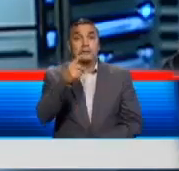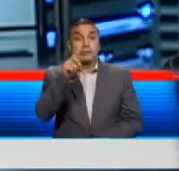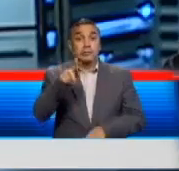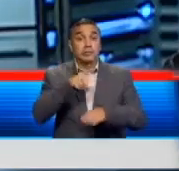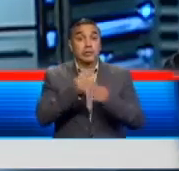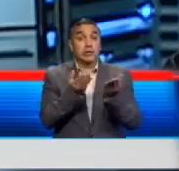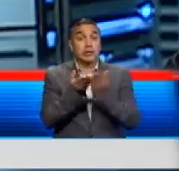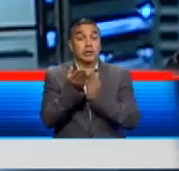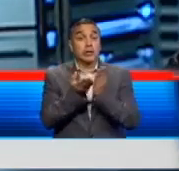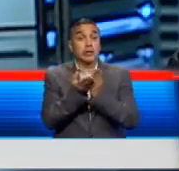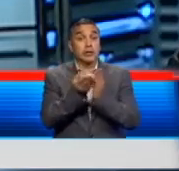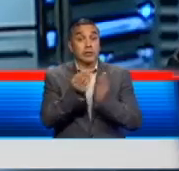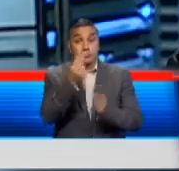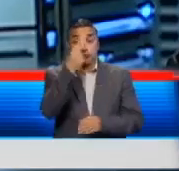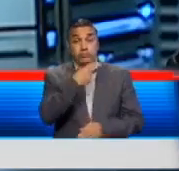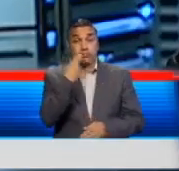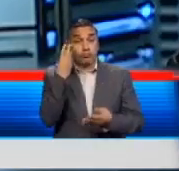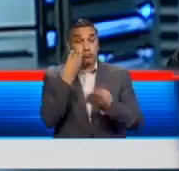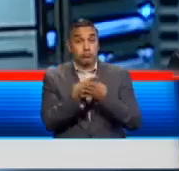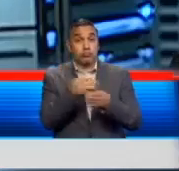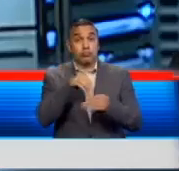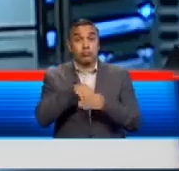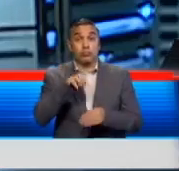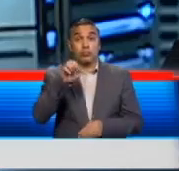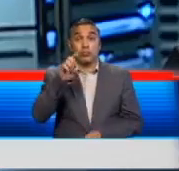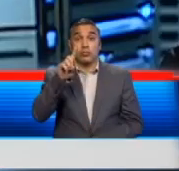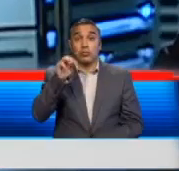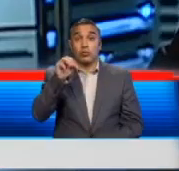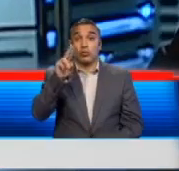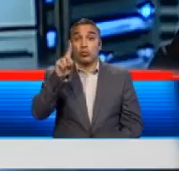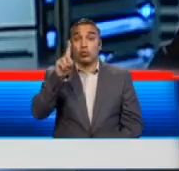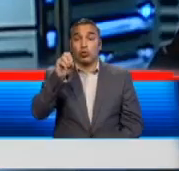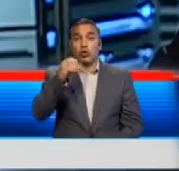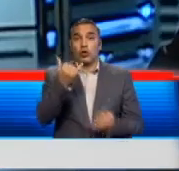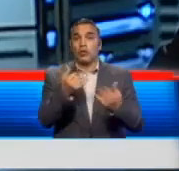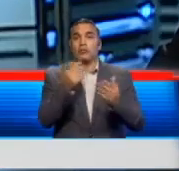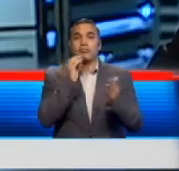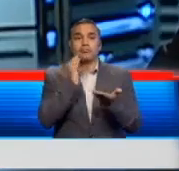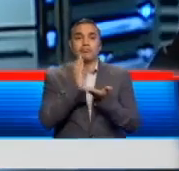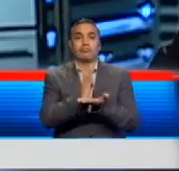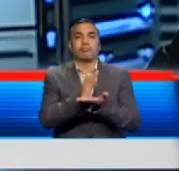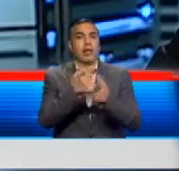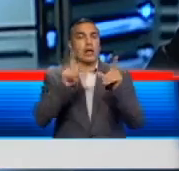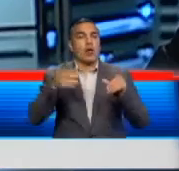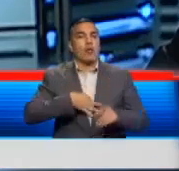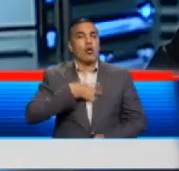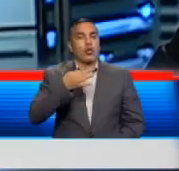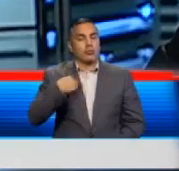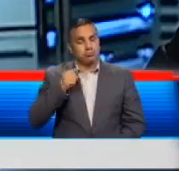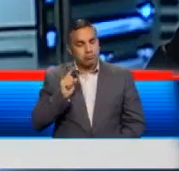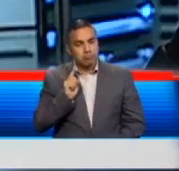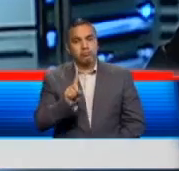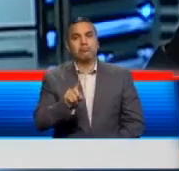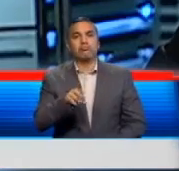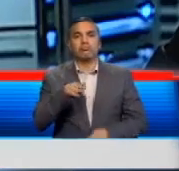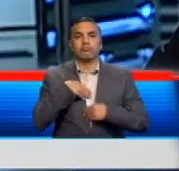del Servicio de Rehabilitación Social, Edmundo Moncayo, que hoy rendirá su versión libre y voluntaria.